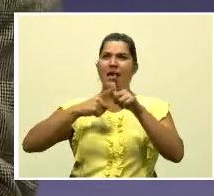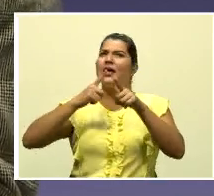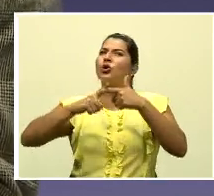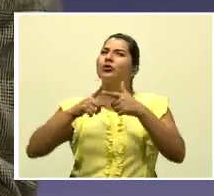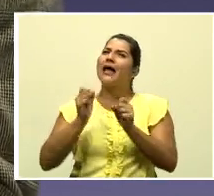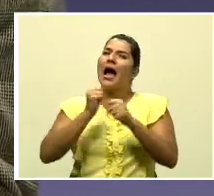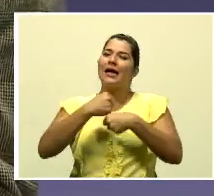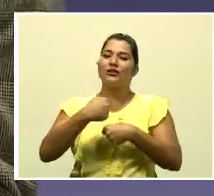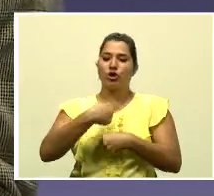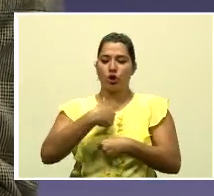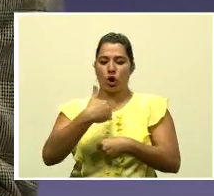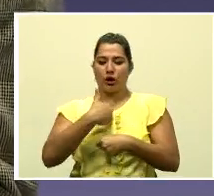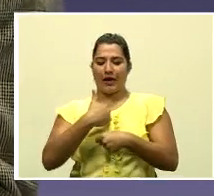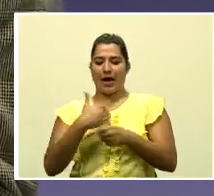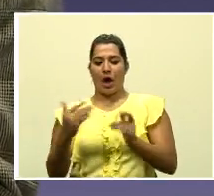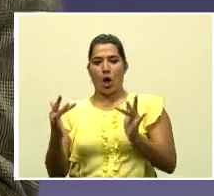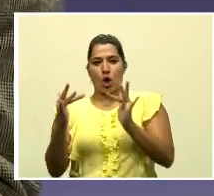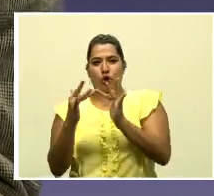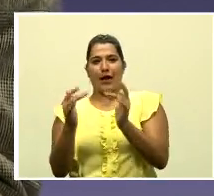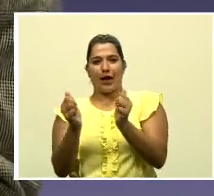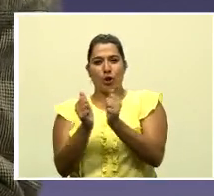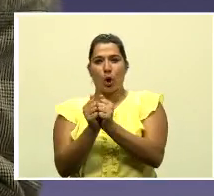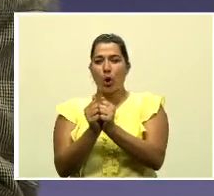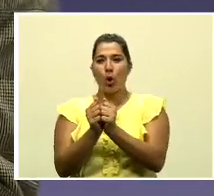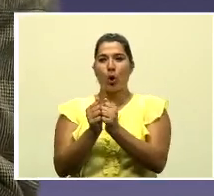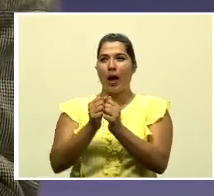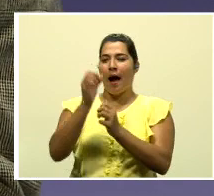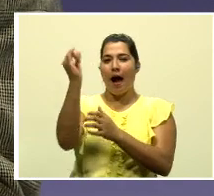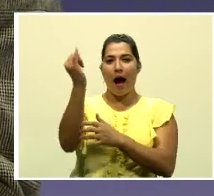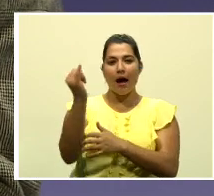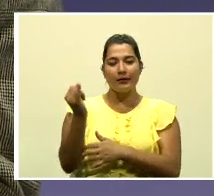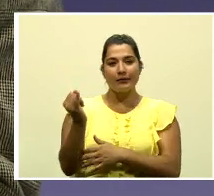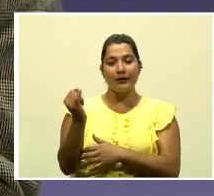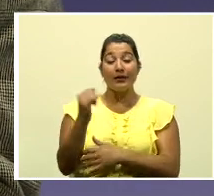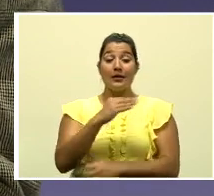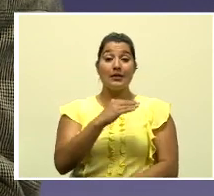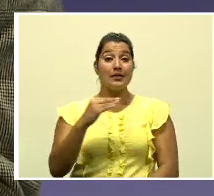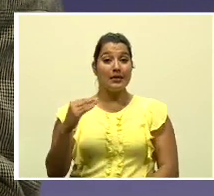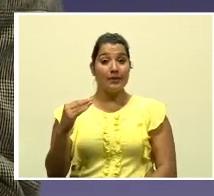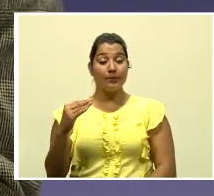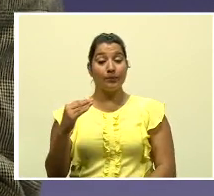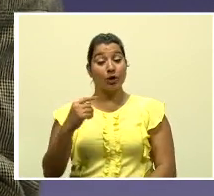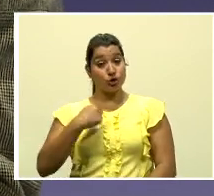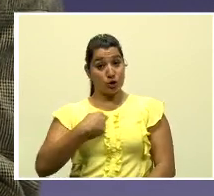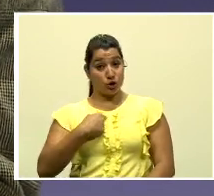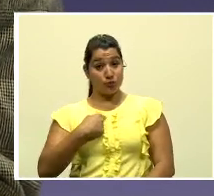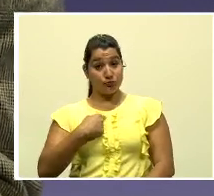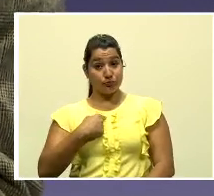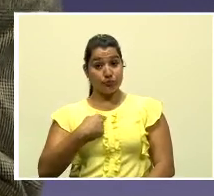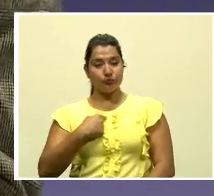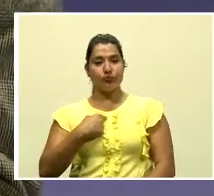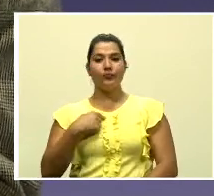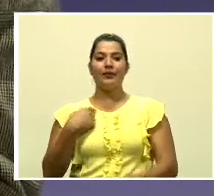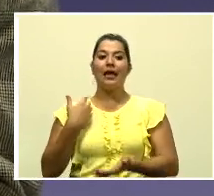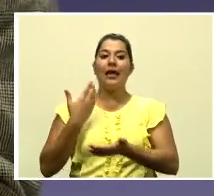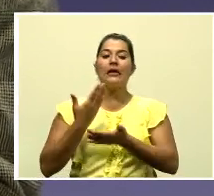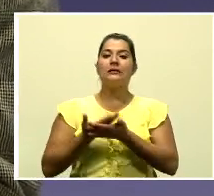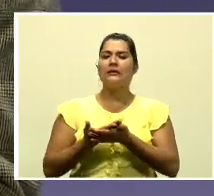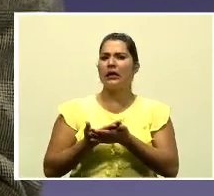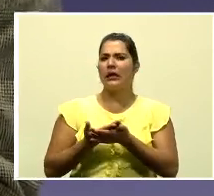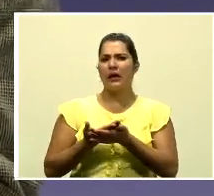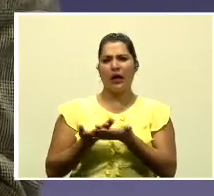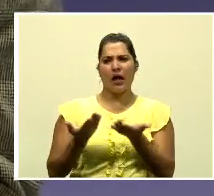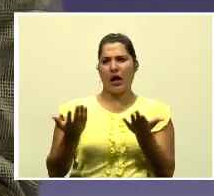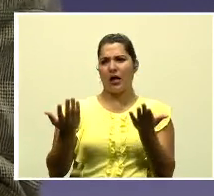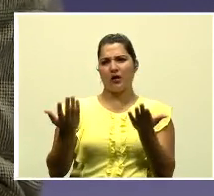con el medio artístico y todo. Y yo llegué a conocer,